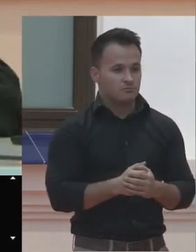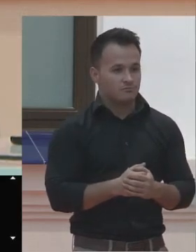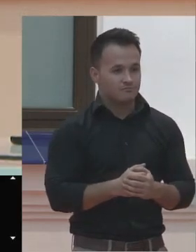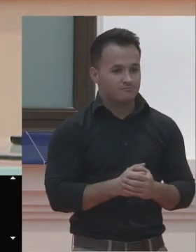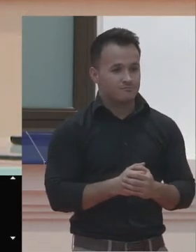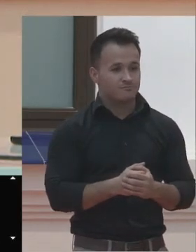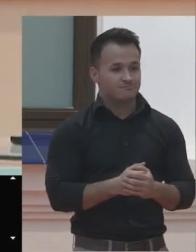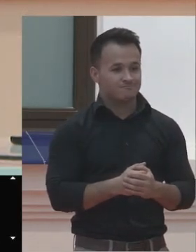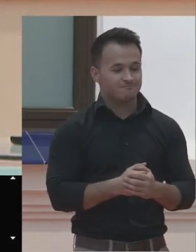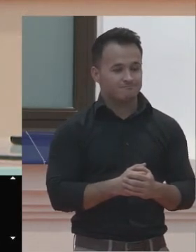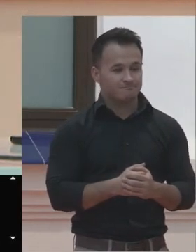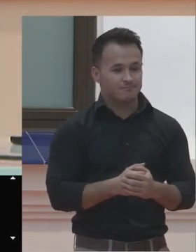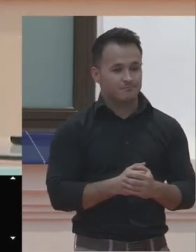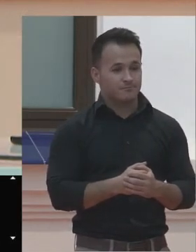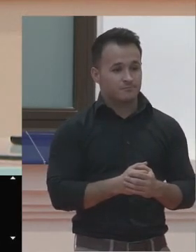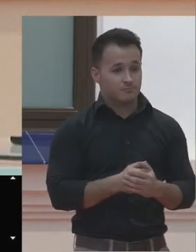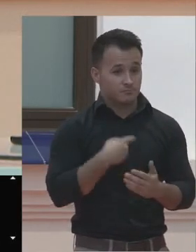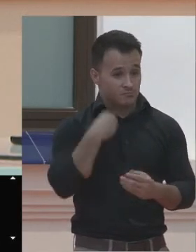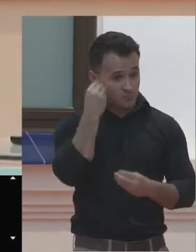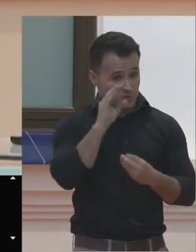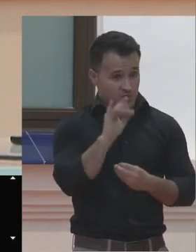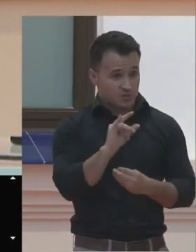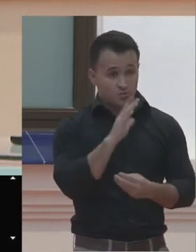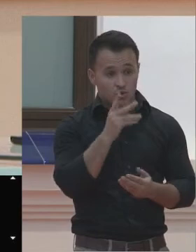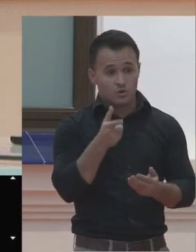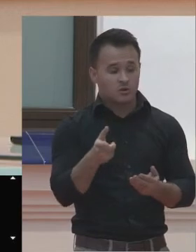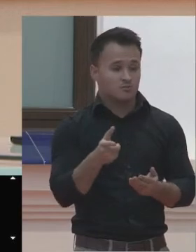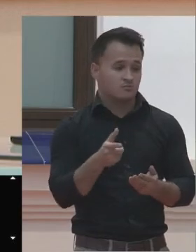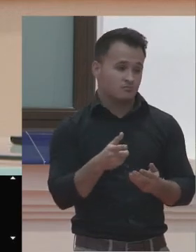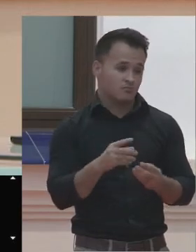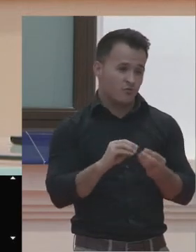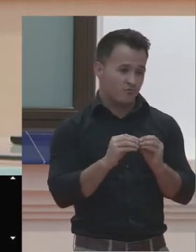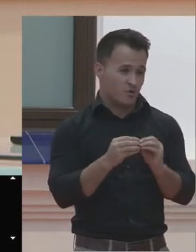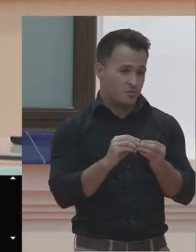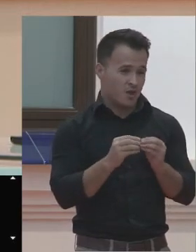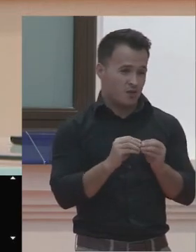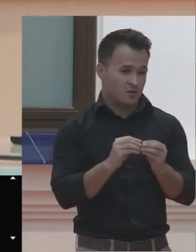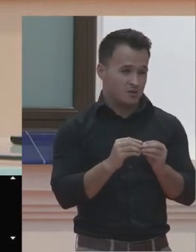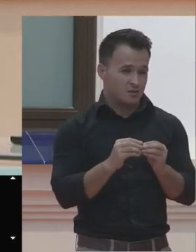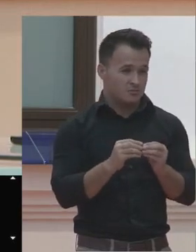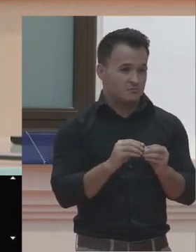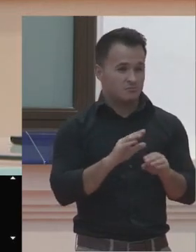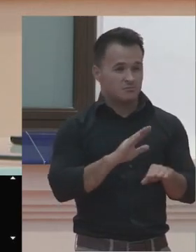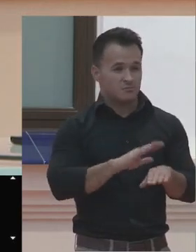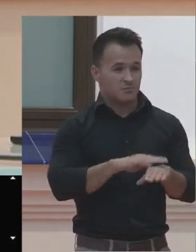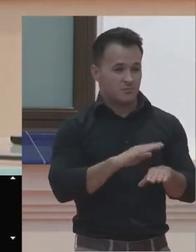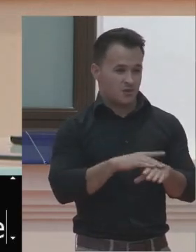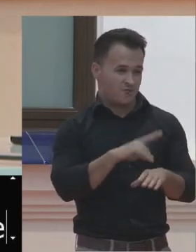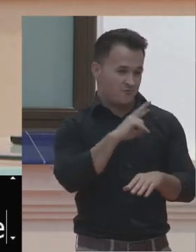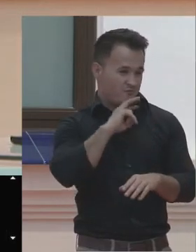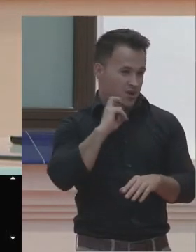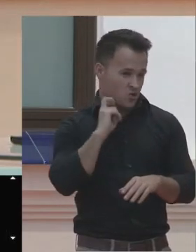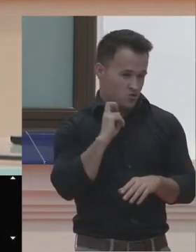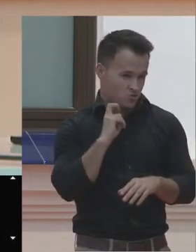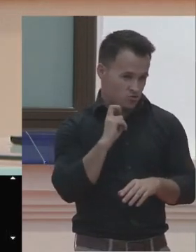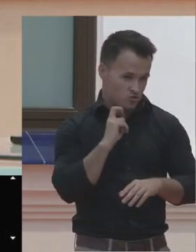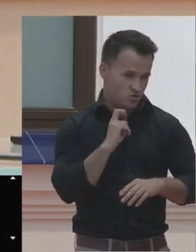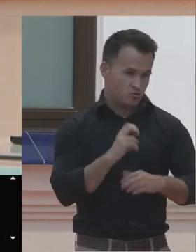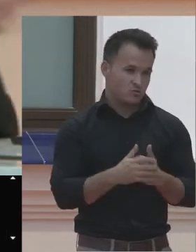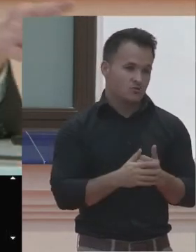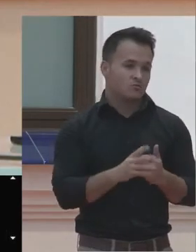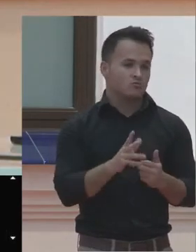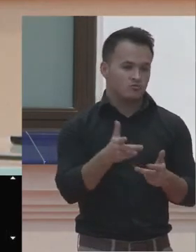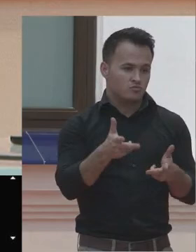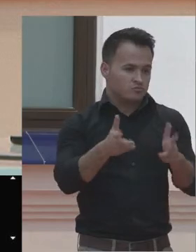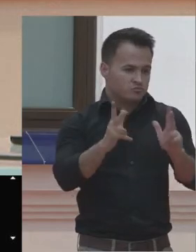qué? Egoístamente, porque eso me genera negocio a mí. Si yo te digo que tú entras aquí y tú puedes comprar y te puedes